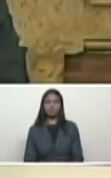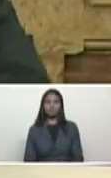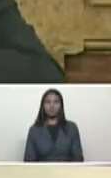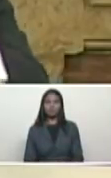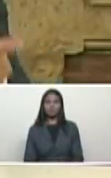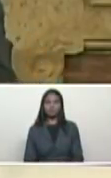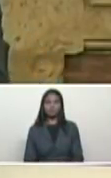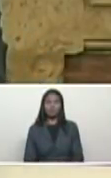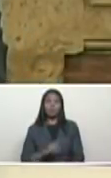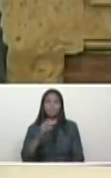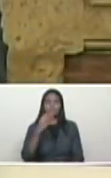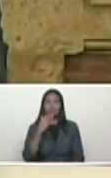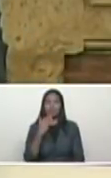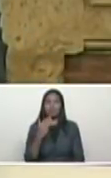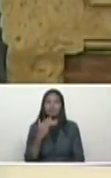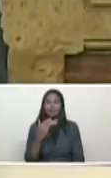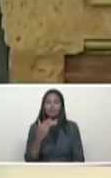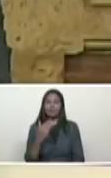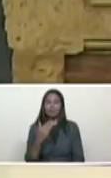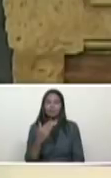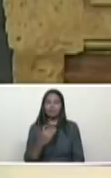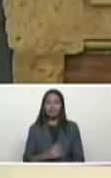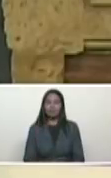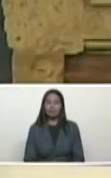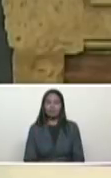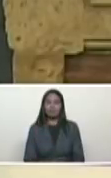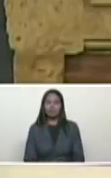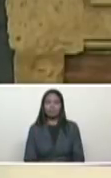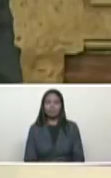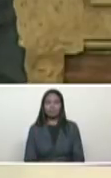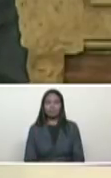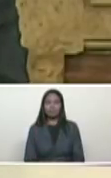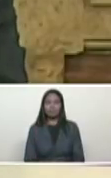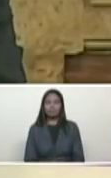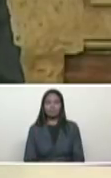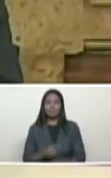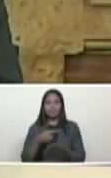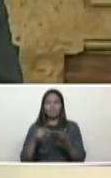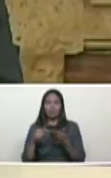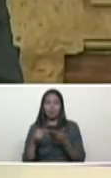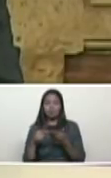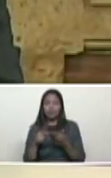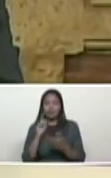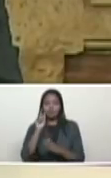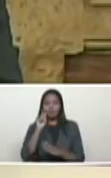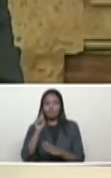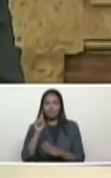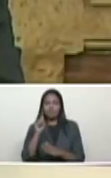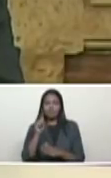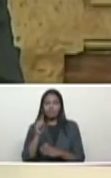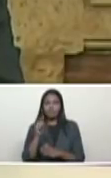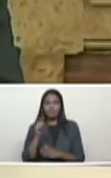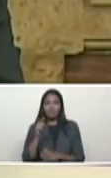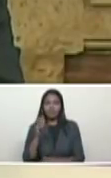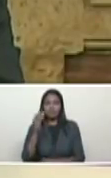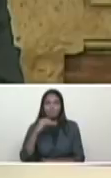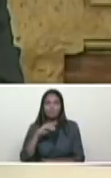y también pido entonces como uno de los elementos que se deriven